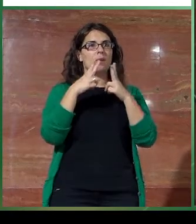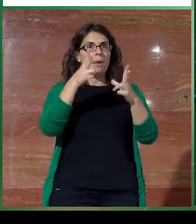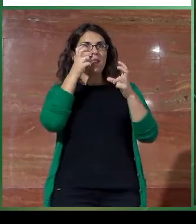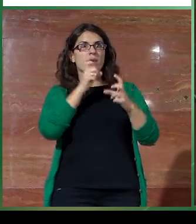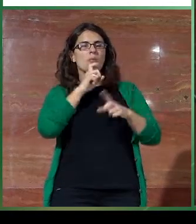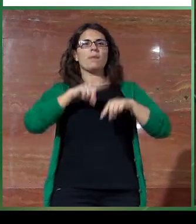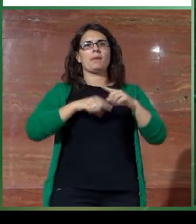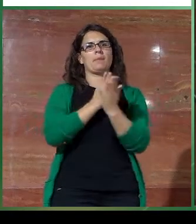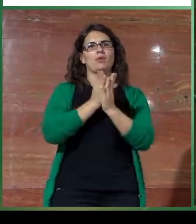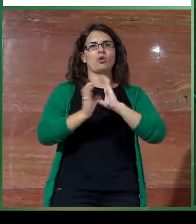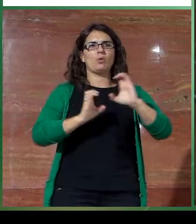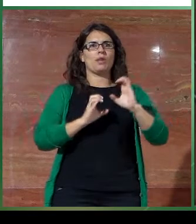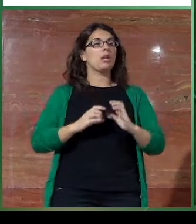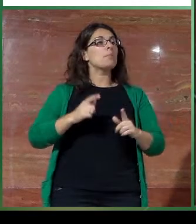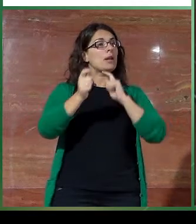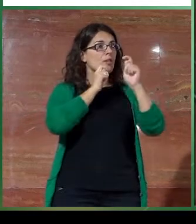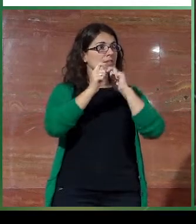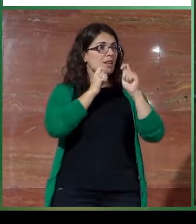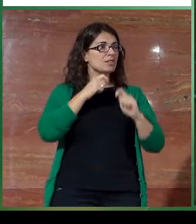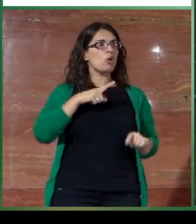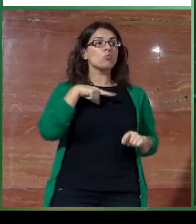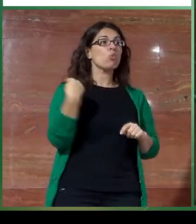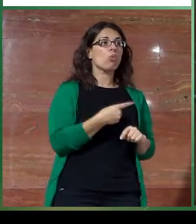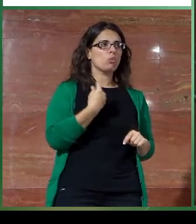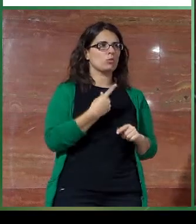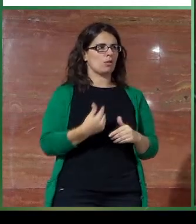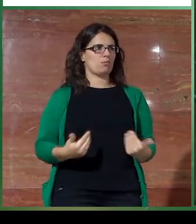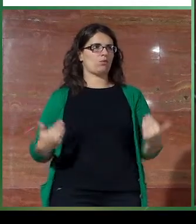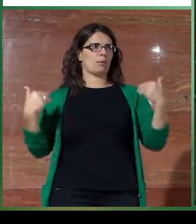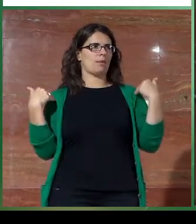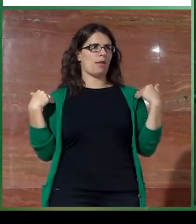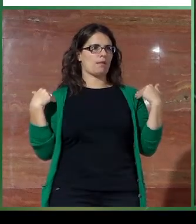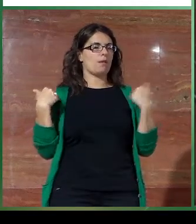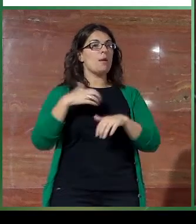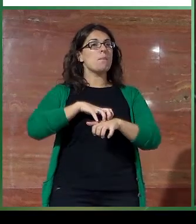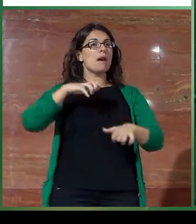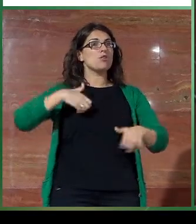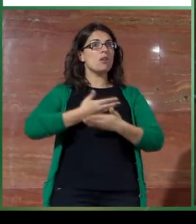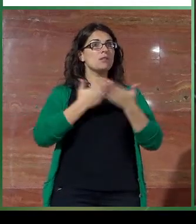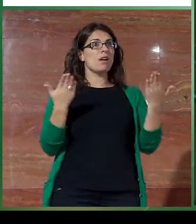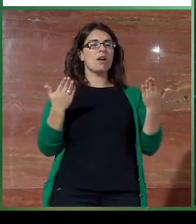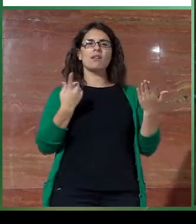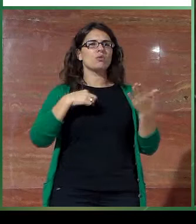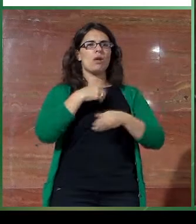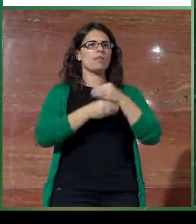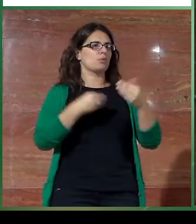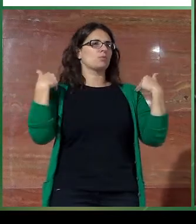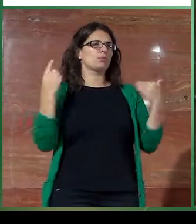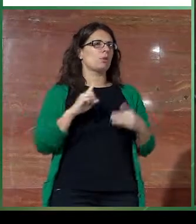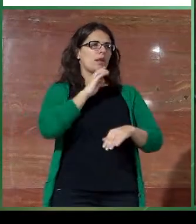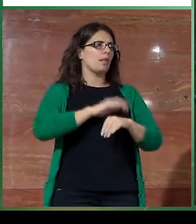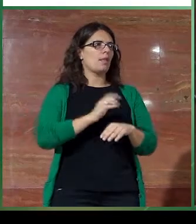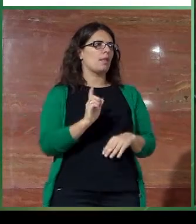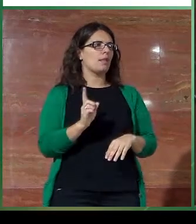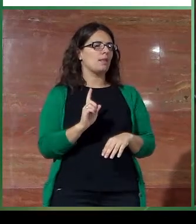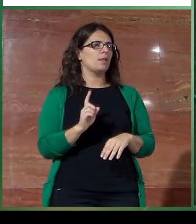ahí los periodistas todos tenemos una responsabilidad que en la mayoría de los casos no estamos ejerciendo. Y desde ese